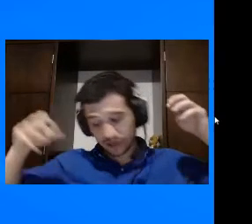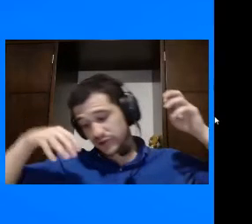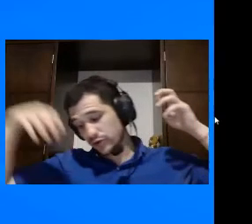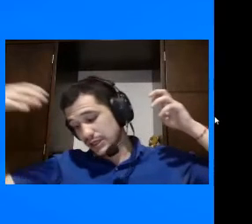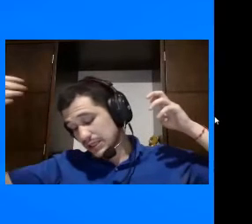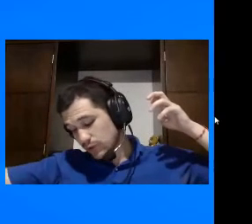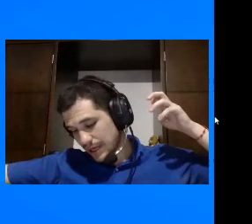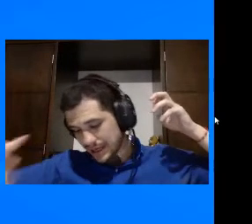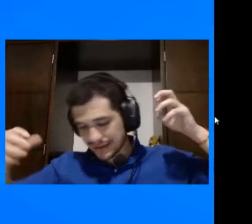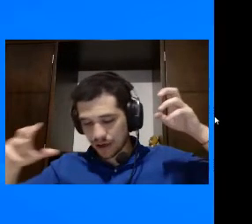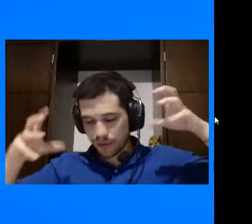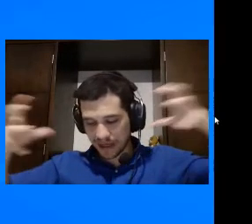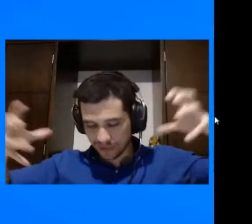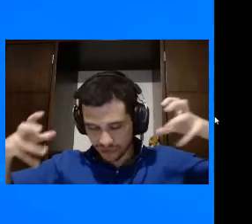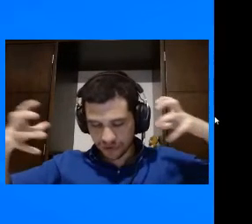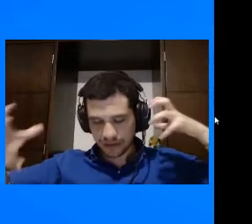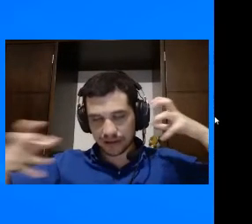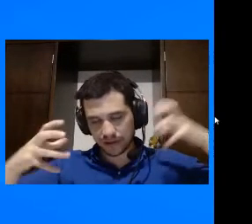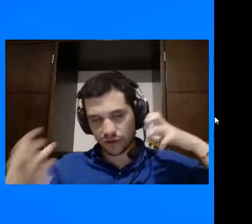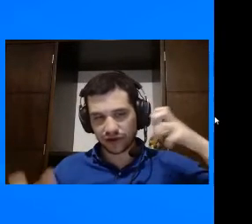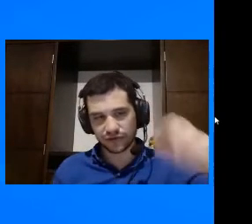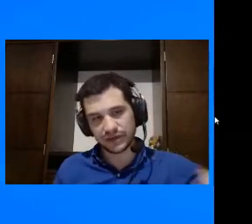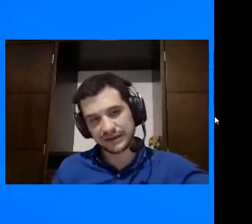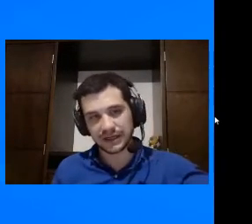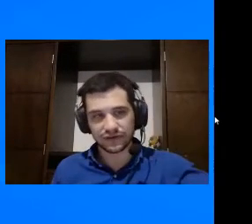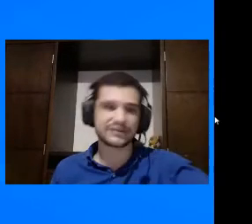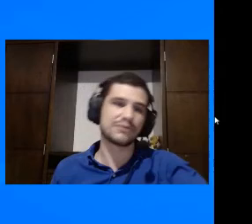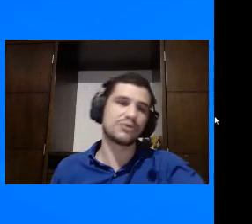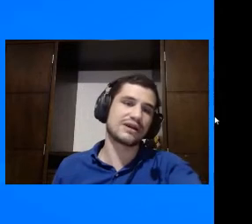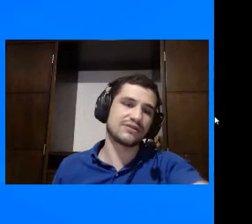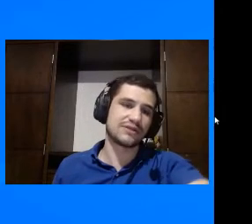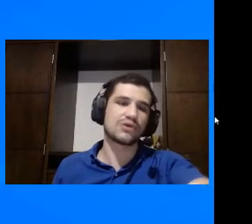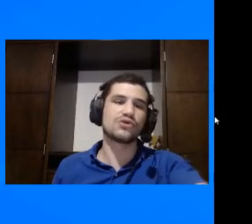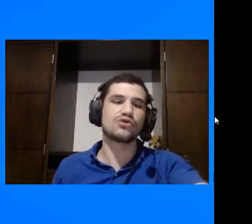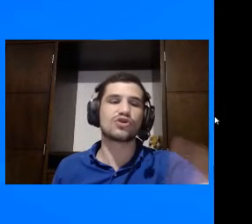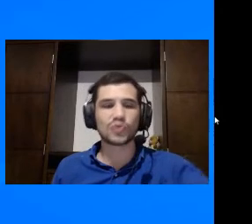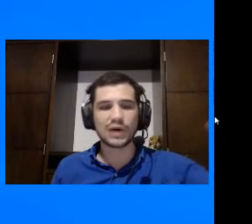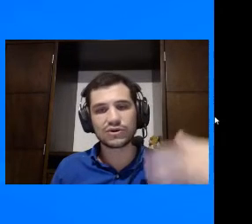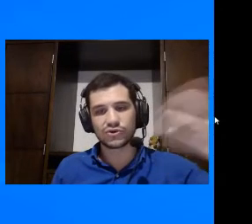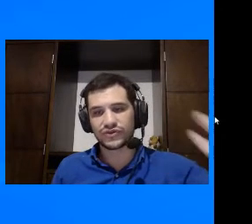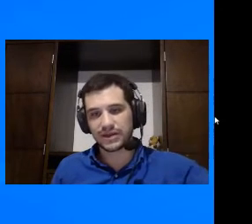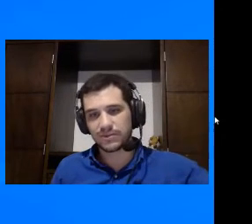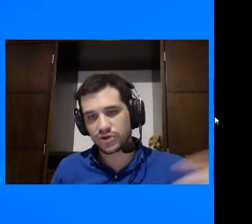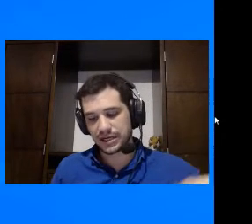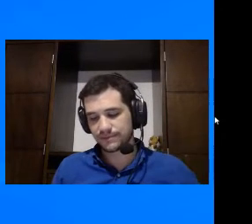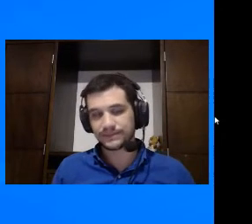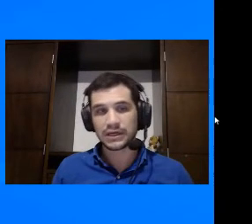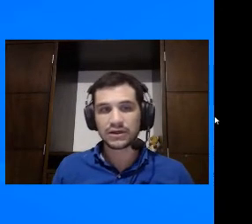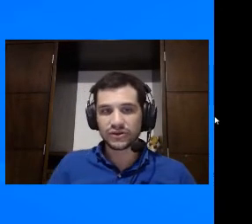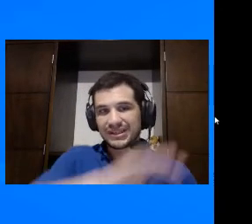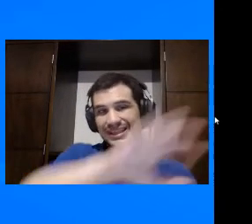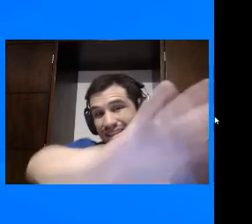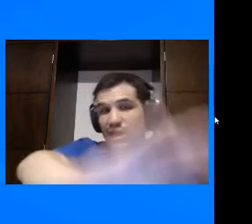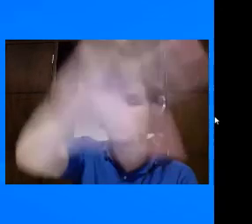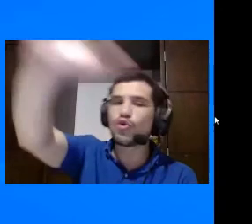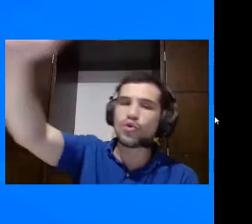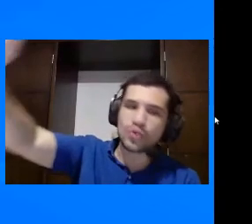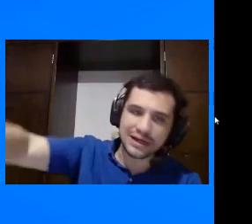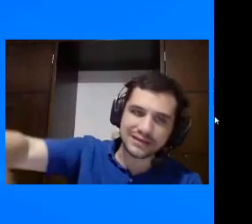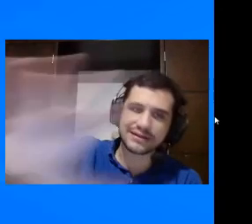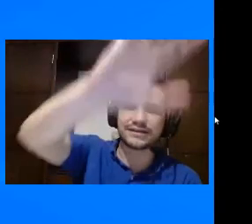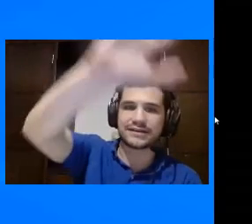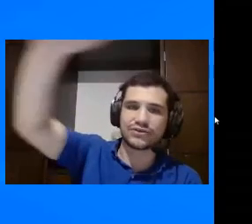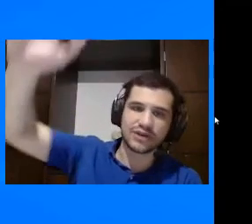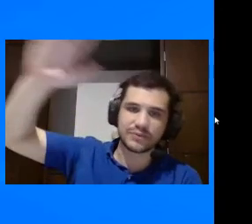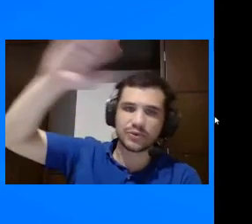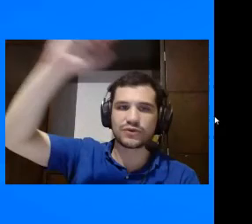de interacciones con la naturaleza, objetos. Creo que esto de la interacción está muy relacionado con lo ritual, con lo ceremonial, ¿no? Entonces, estas son